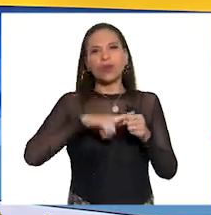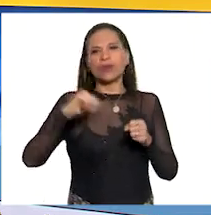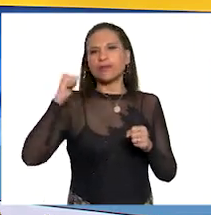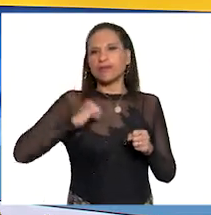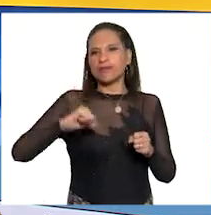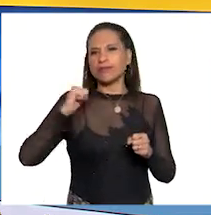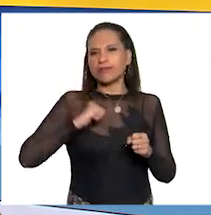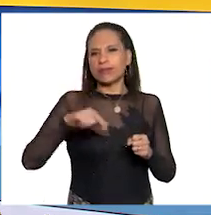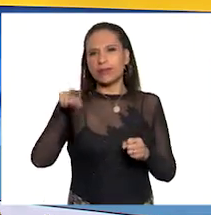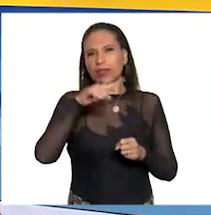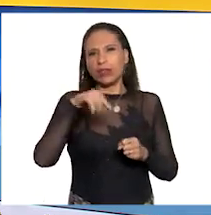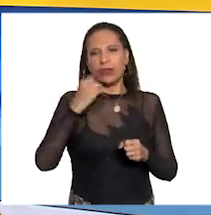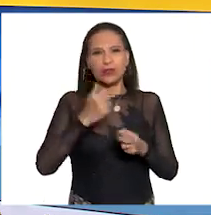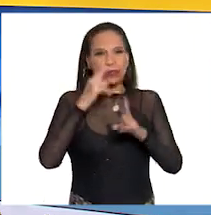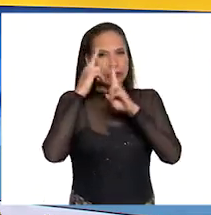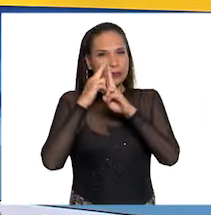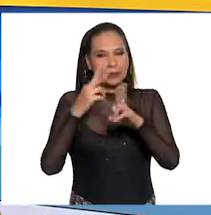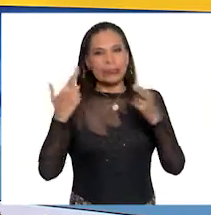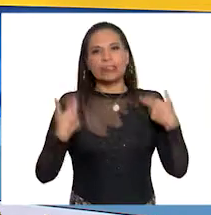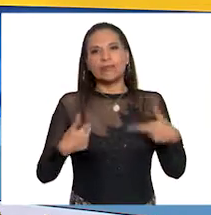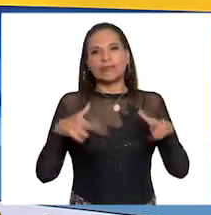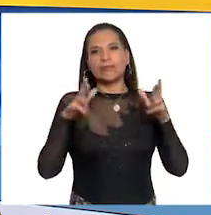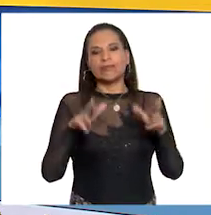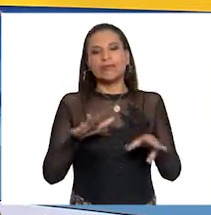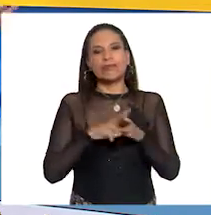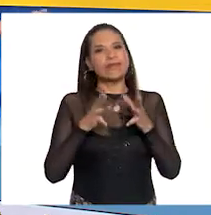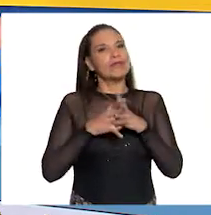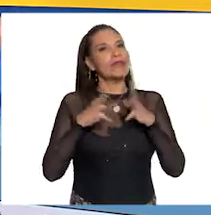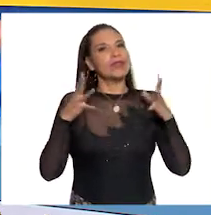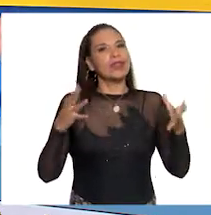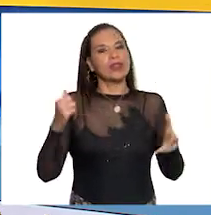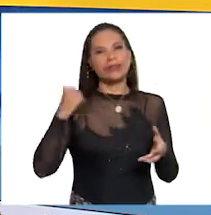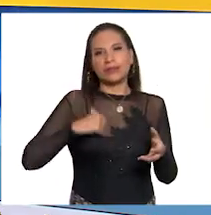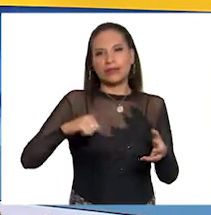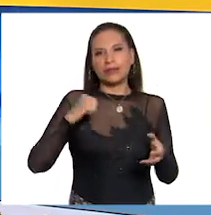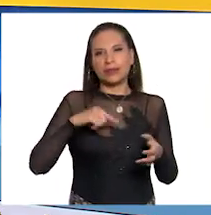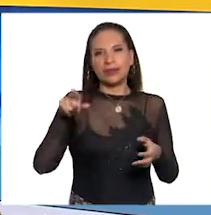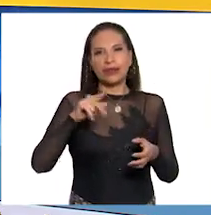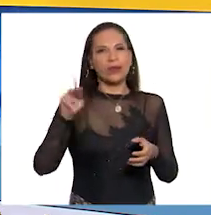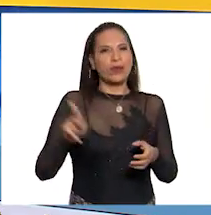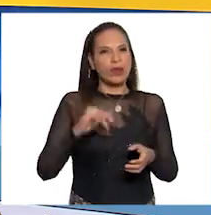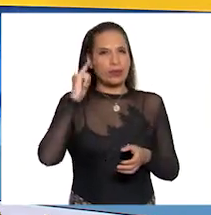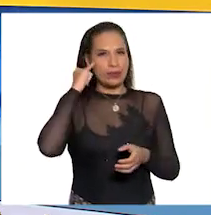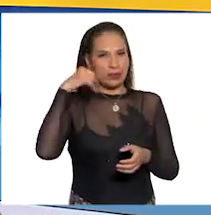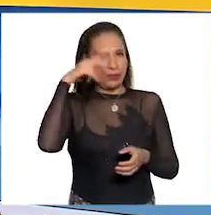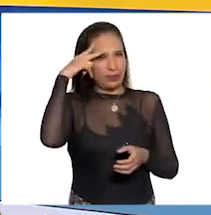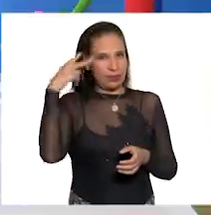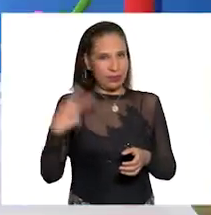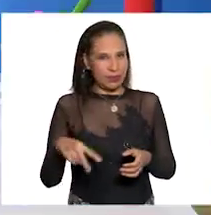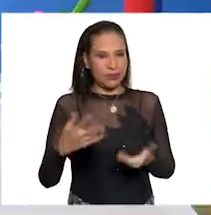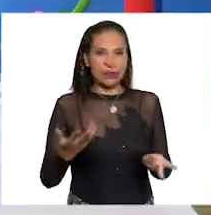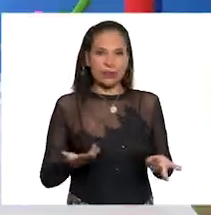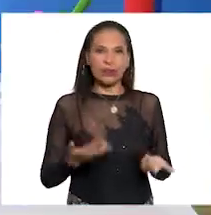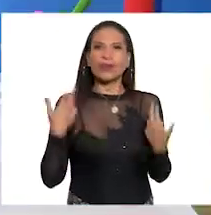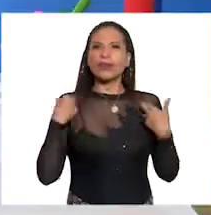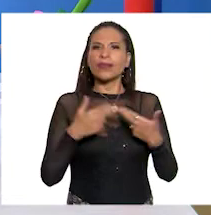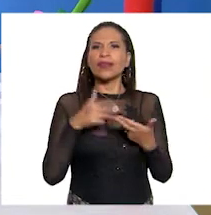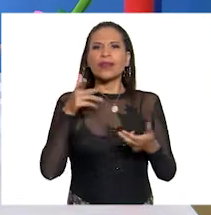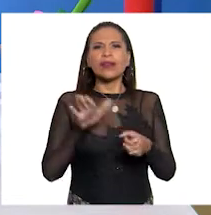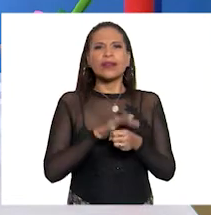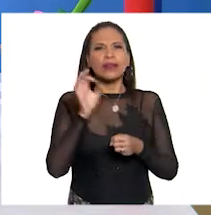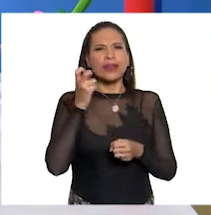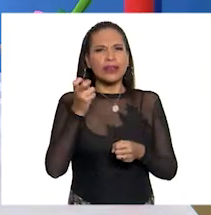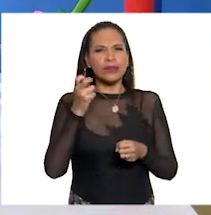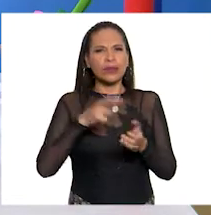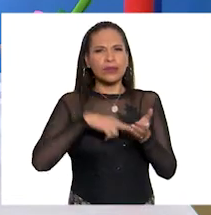prehispánicas, a las que honran y representan como las grandes ancestras de los pueblos indígenas mexicanos. Oye, maestra, si